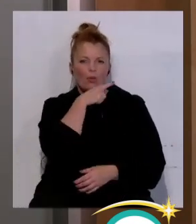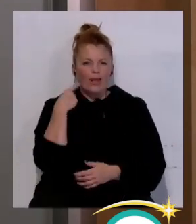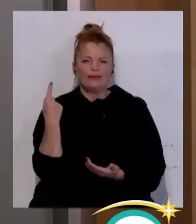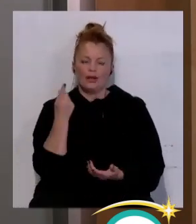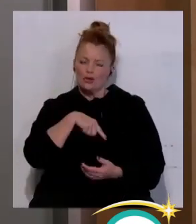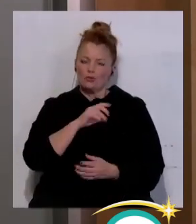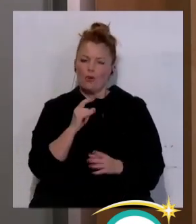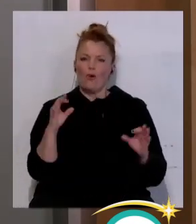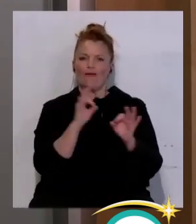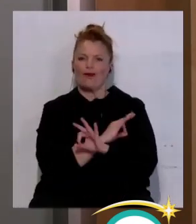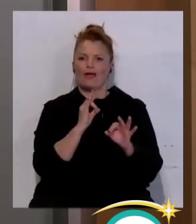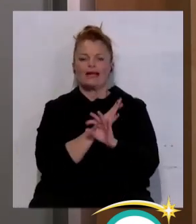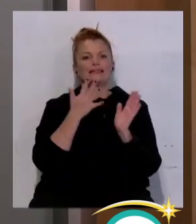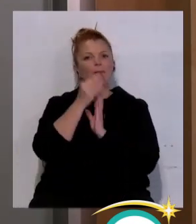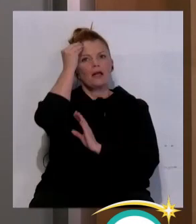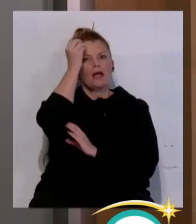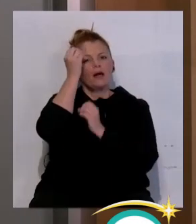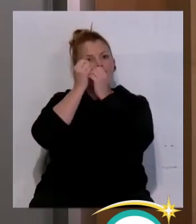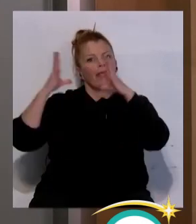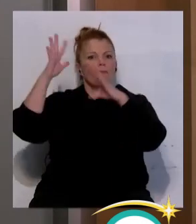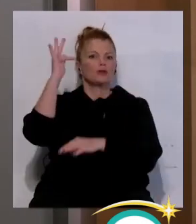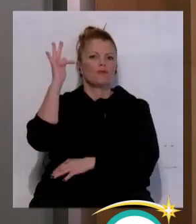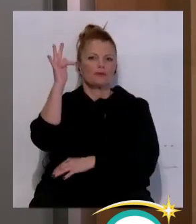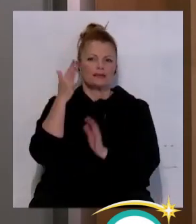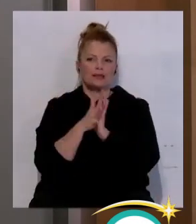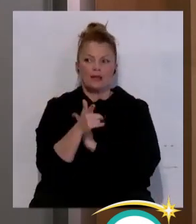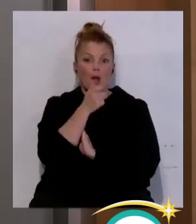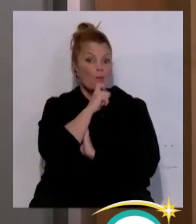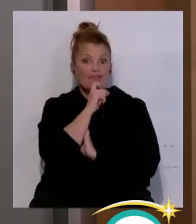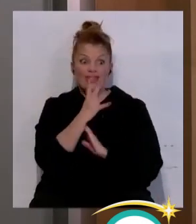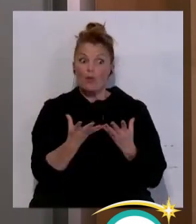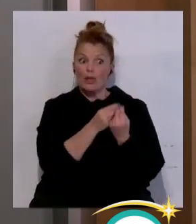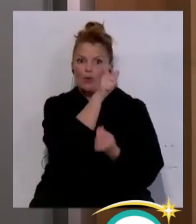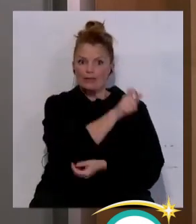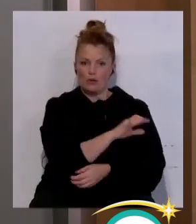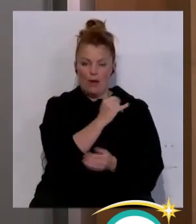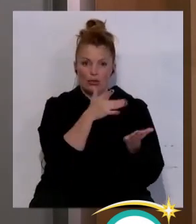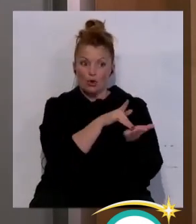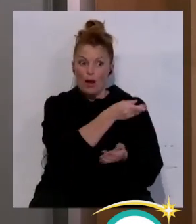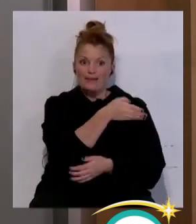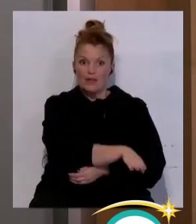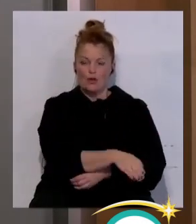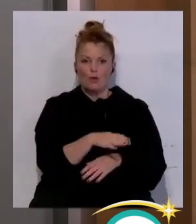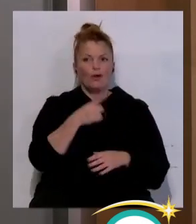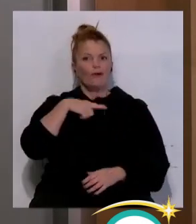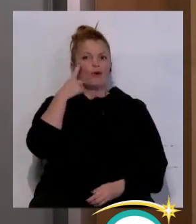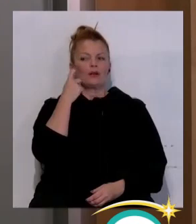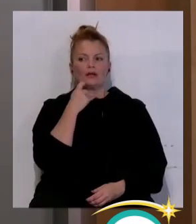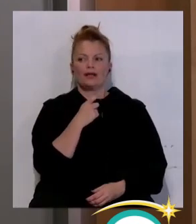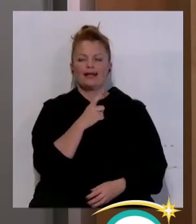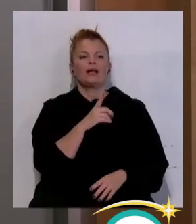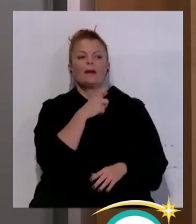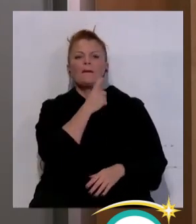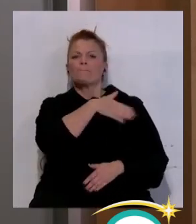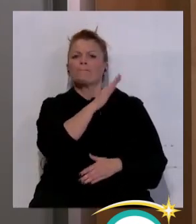estamos equivocando en ir a siempre mensajes positivos. Es muy difícil acompañar a una persona cuando hay un fallecimiento, porque nos hemos acostumbrado a decir, va